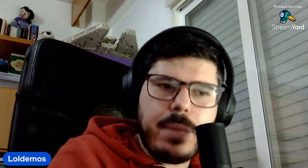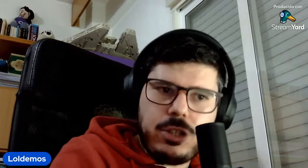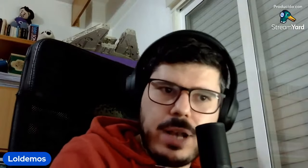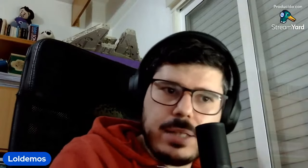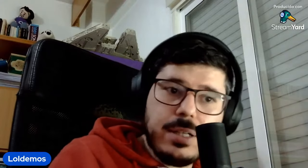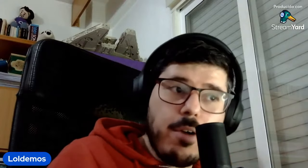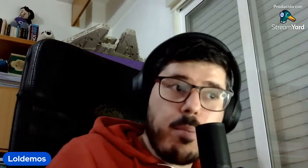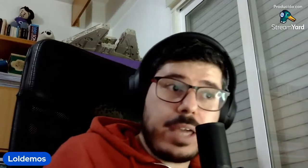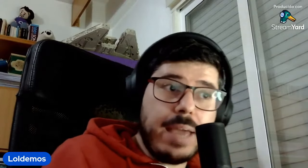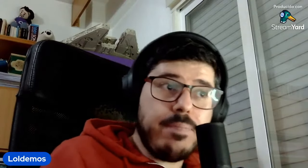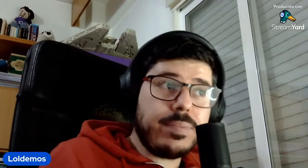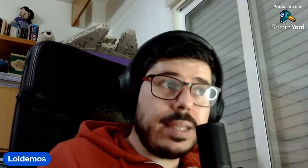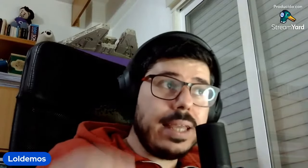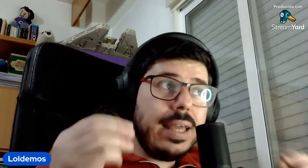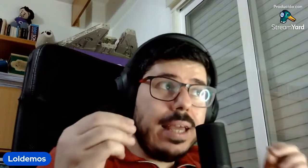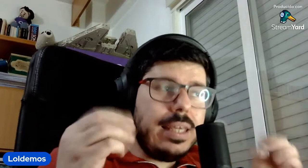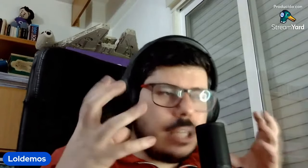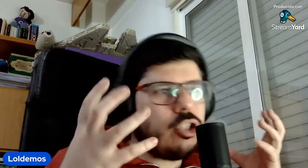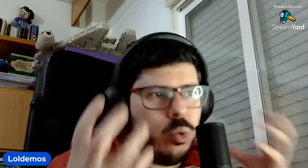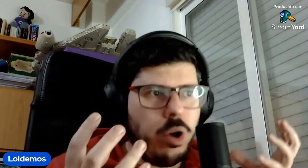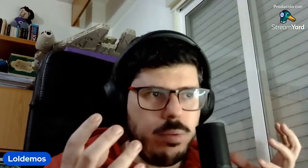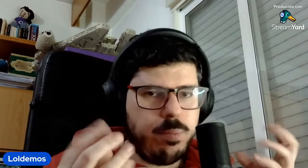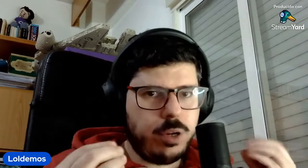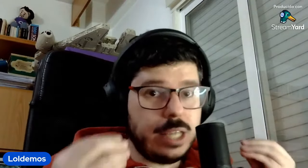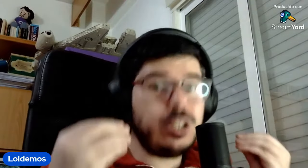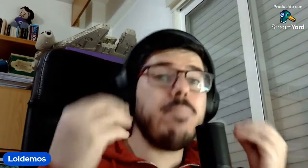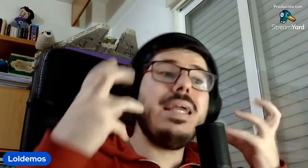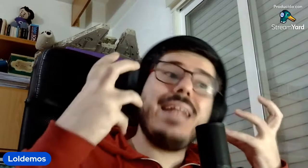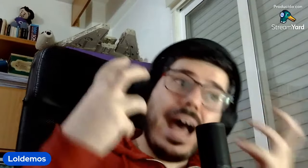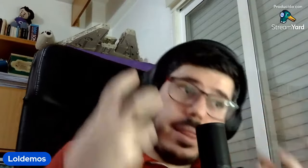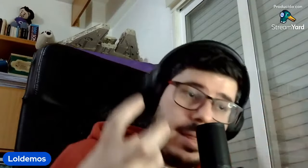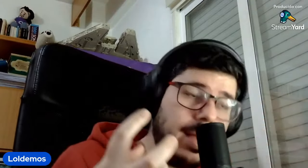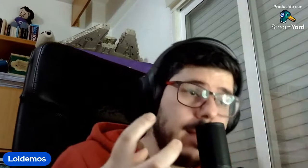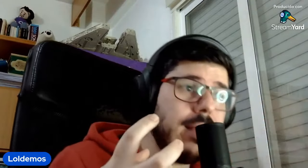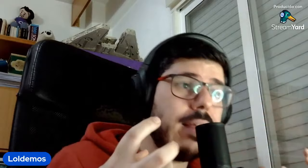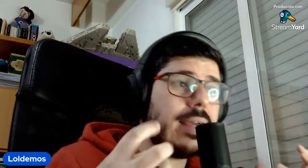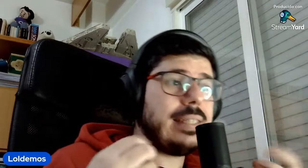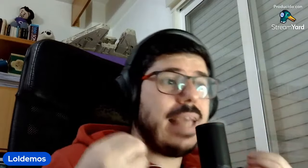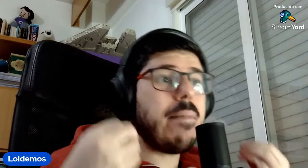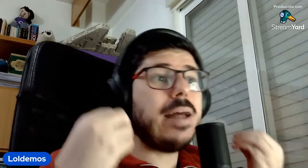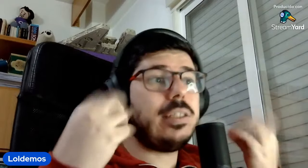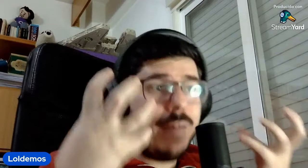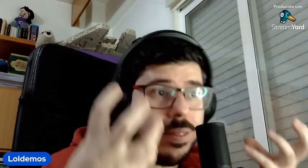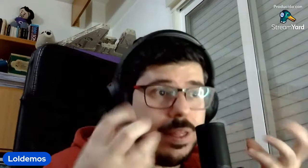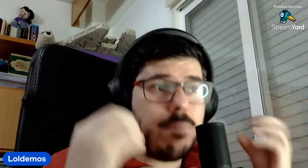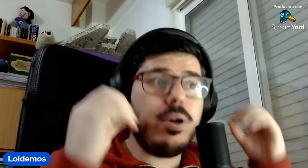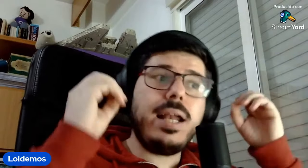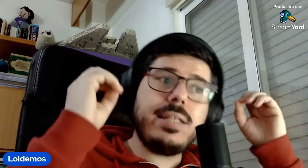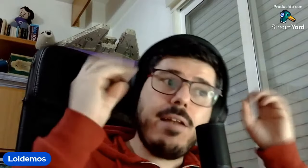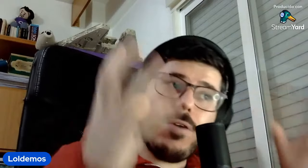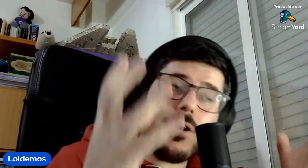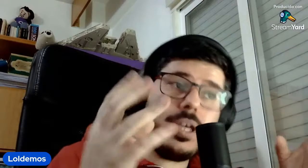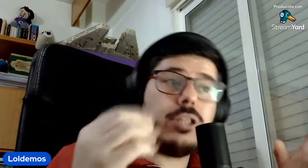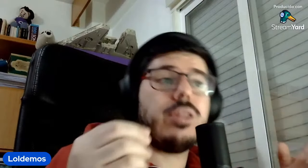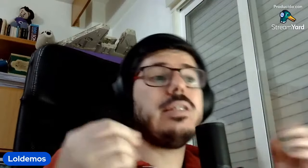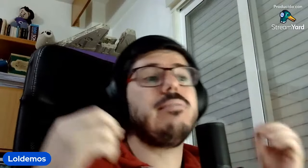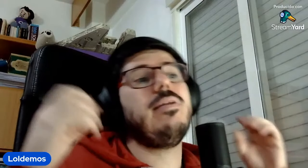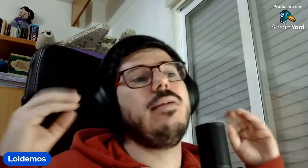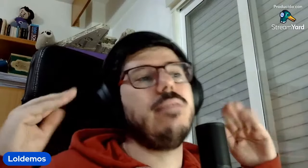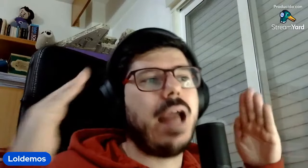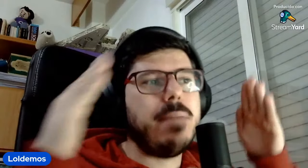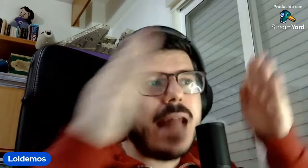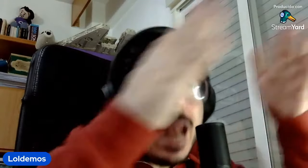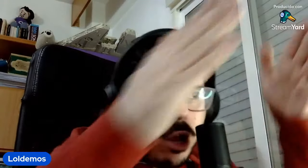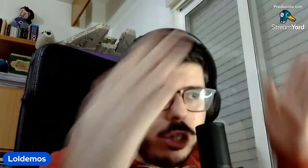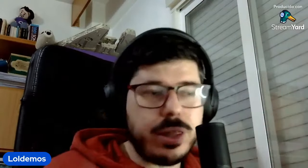de estas personas porque Y esto es duro porque esto también hace que sea más fácil ponerlas en el foco y entonces